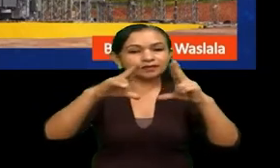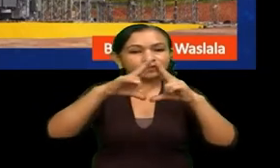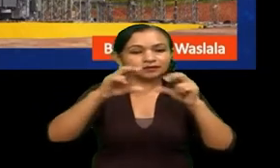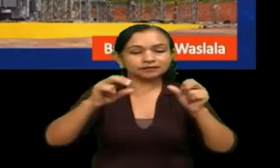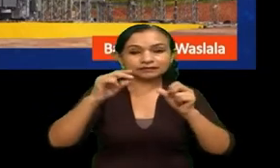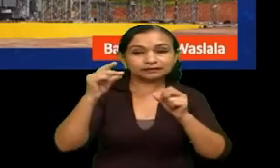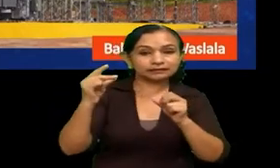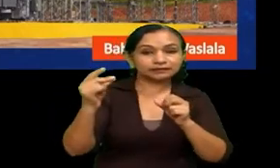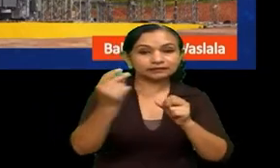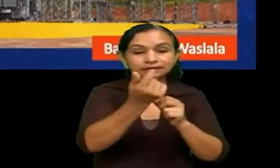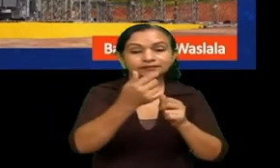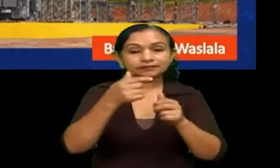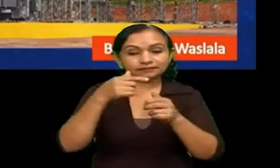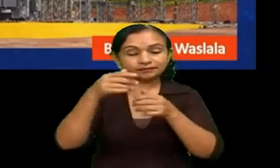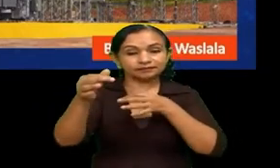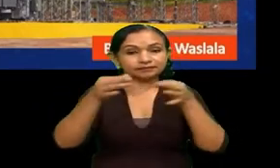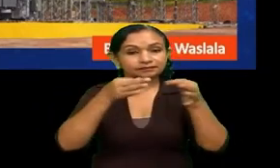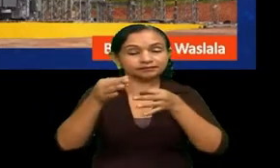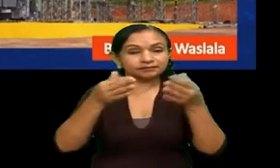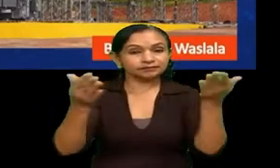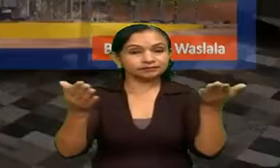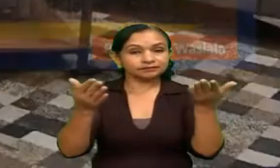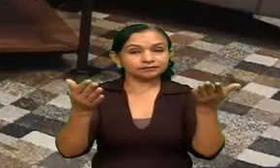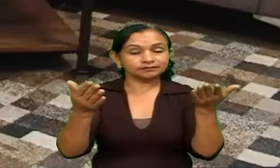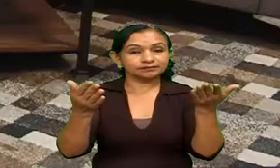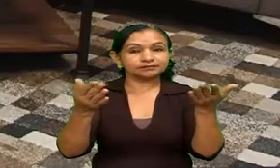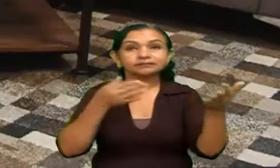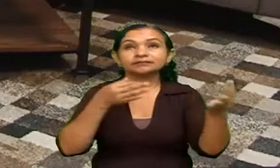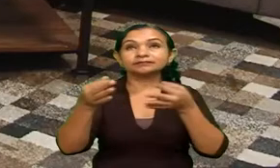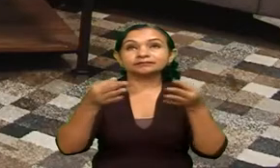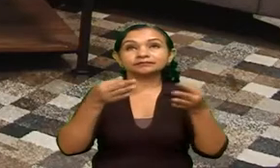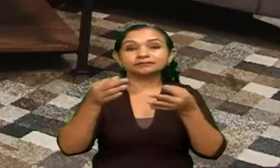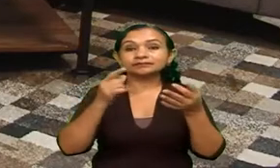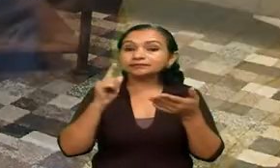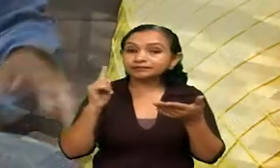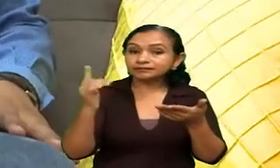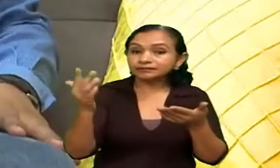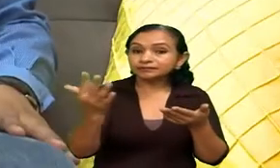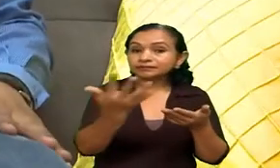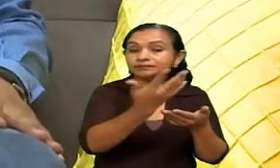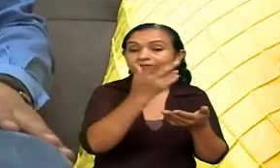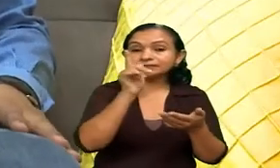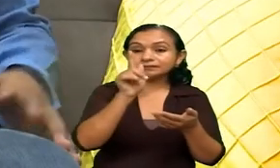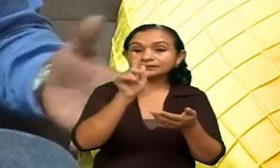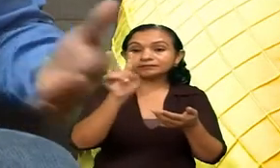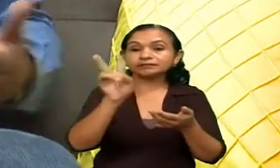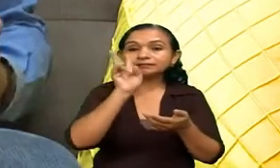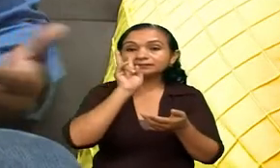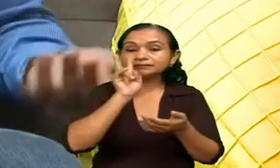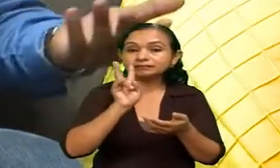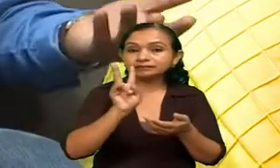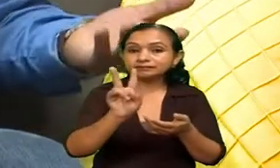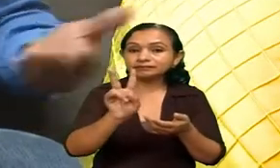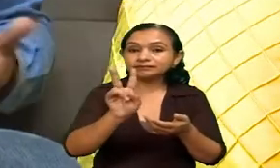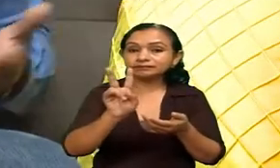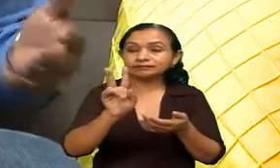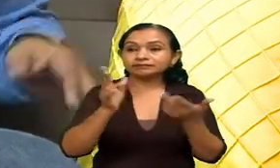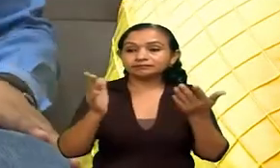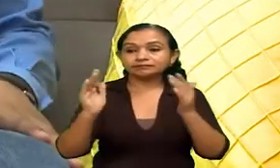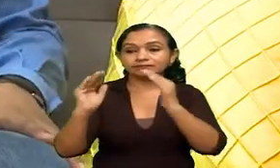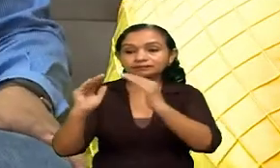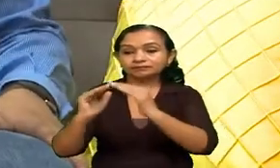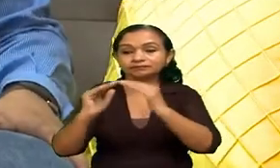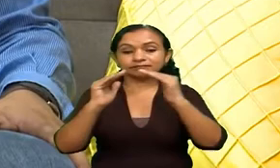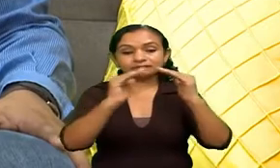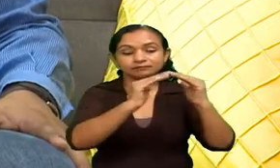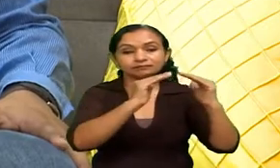tan rápido como usted lo describe. Pues es decir, bueno, no solo es que lo describe acá, es que todos nuestros televidentes lo pudieron haber, bueno, en sus hogares,